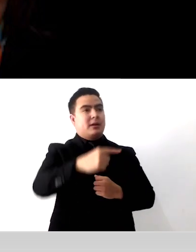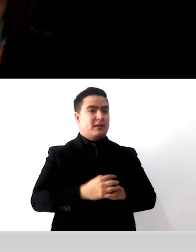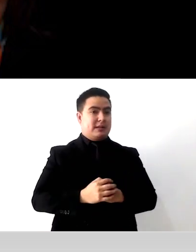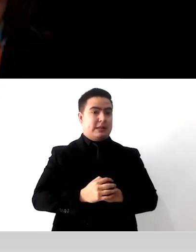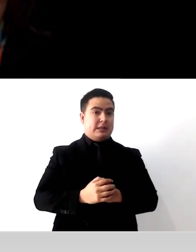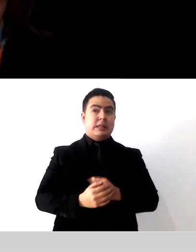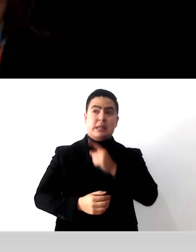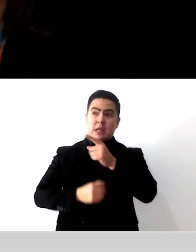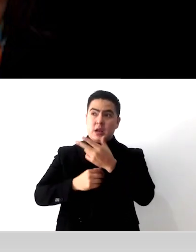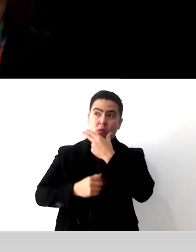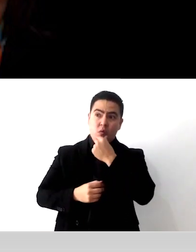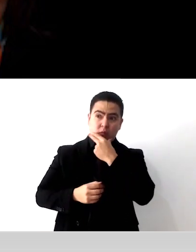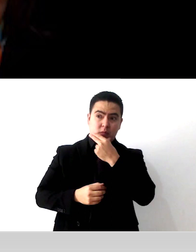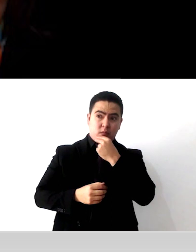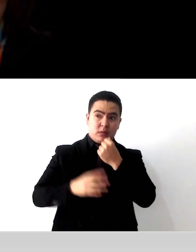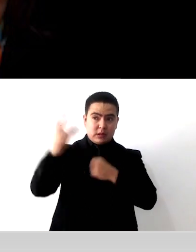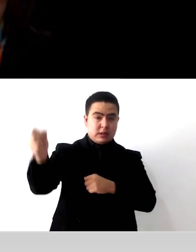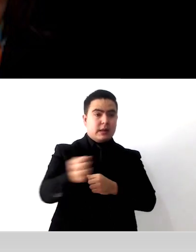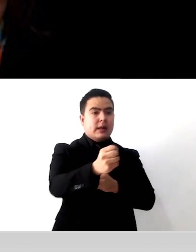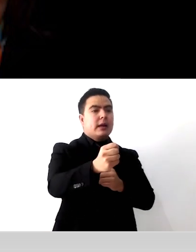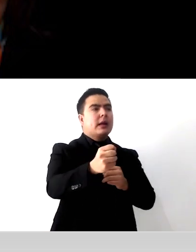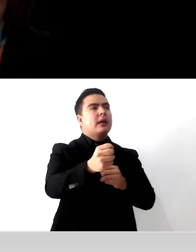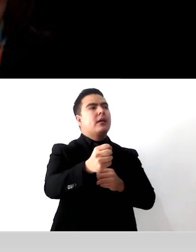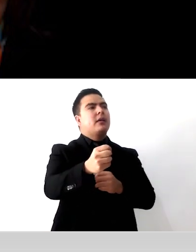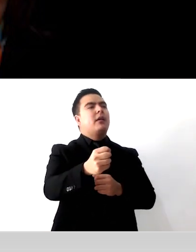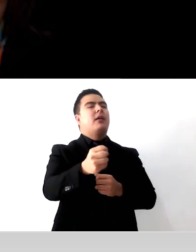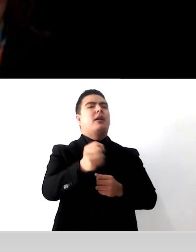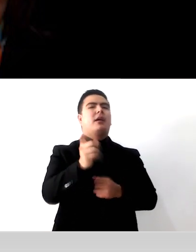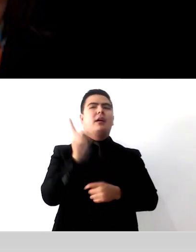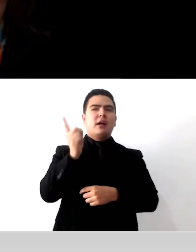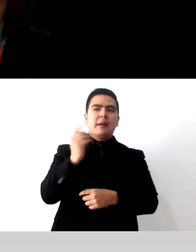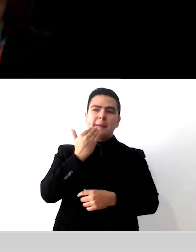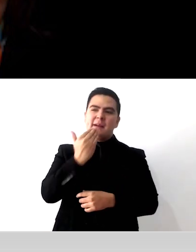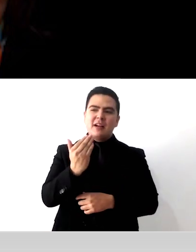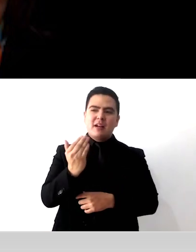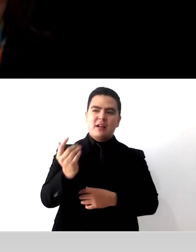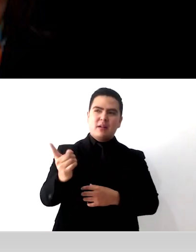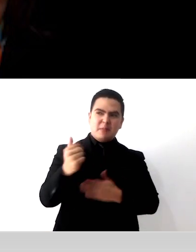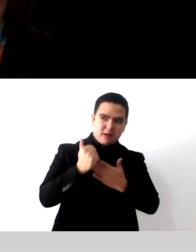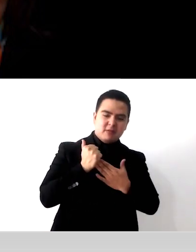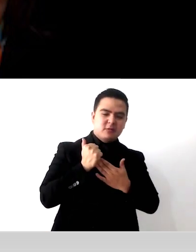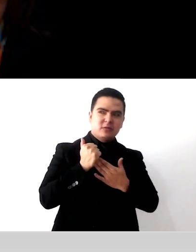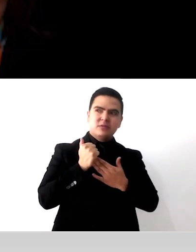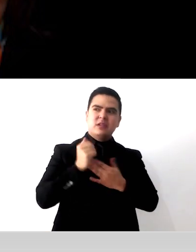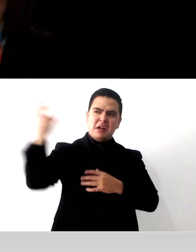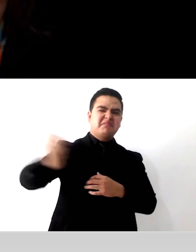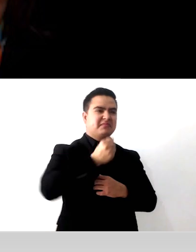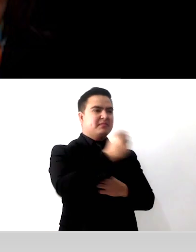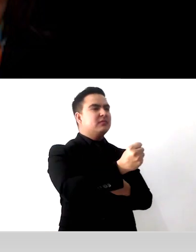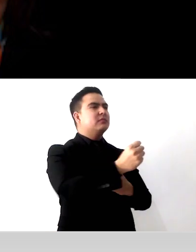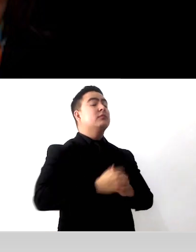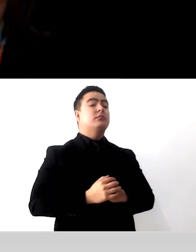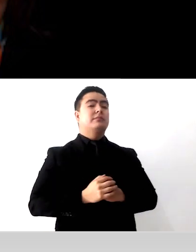que son cercanos a un proyecto político. Eso es clarísimo, un caso de